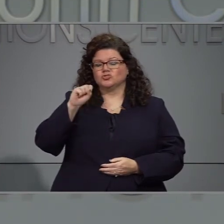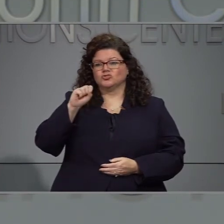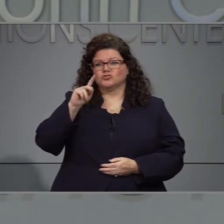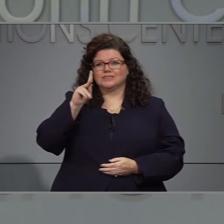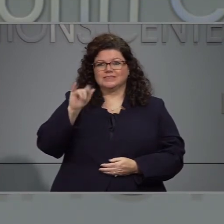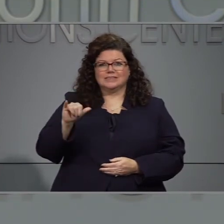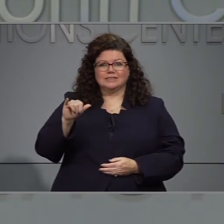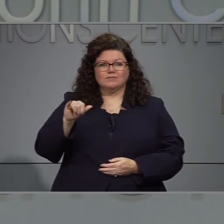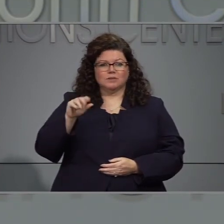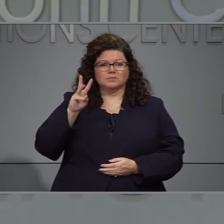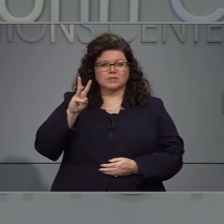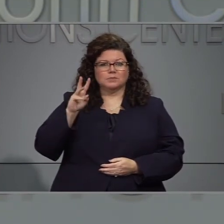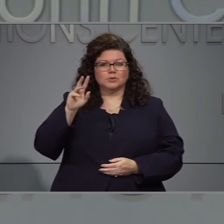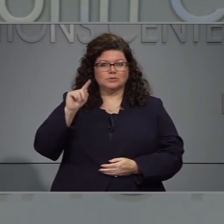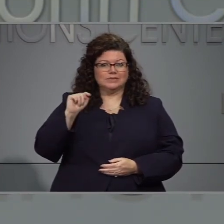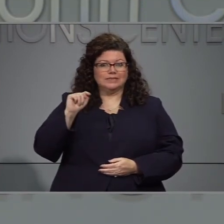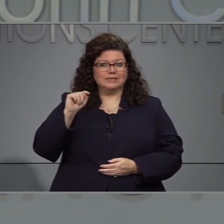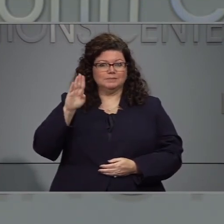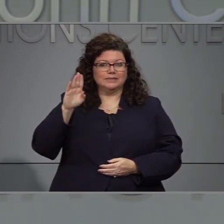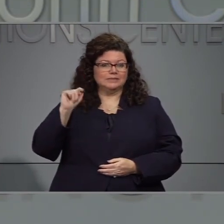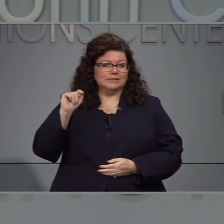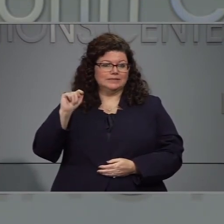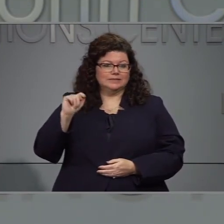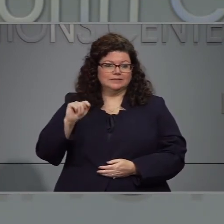Christy O'Connor, WDTV.